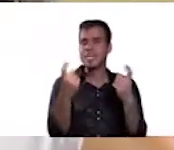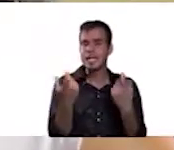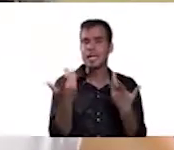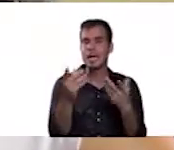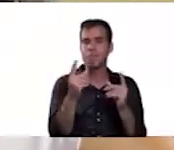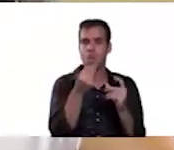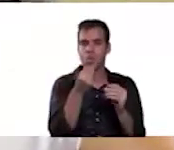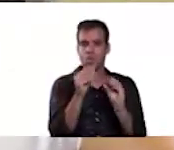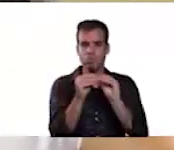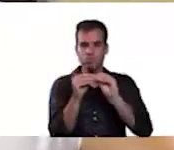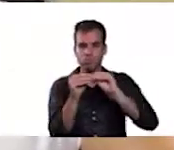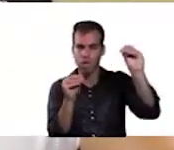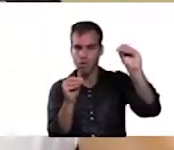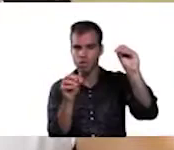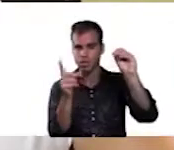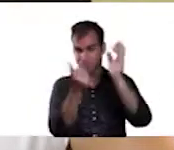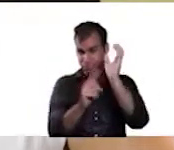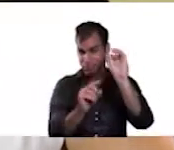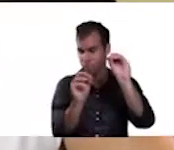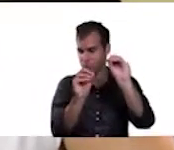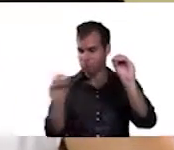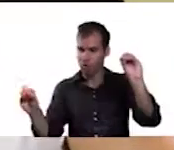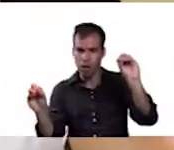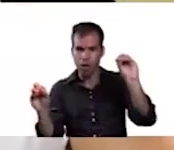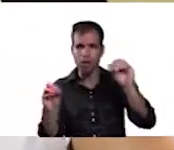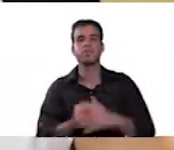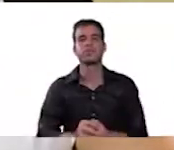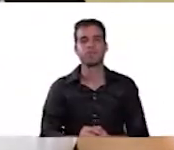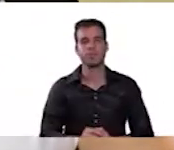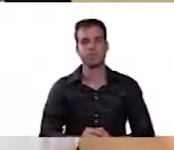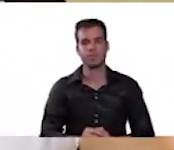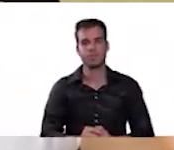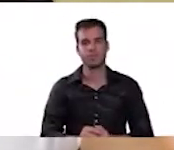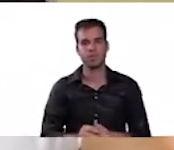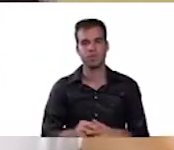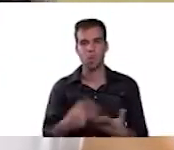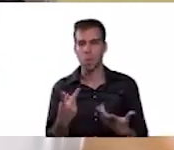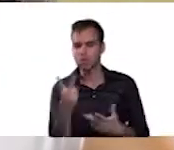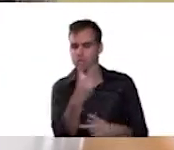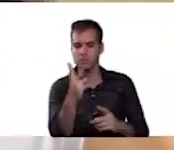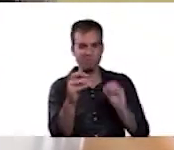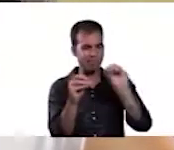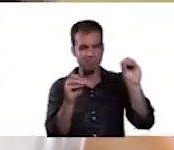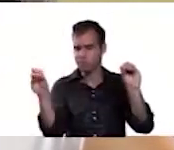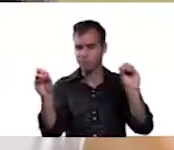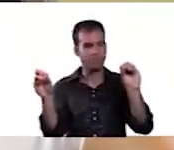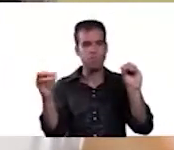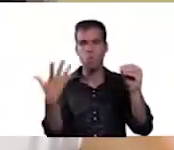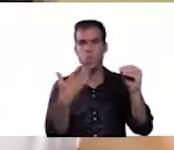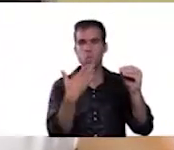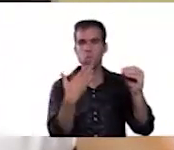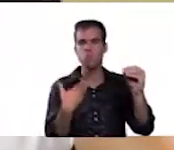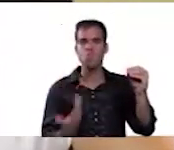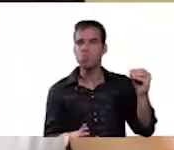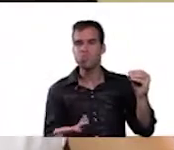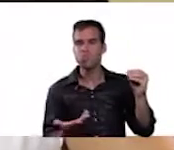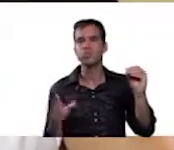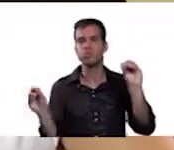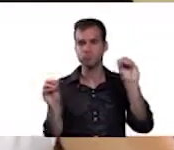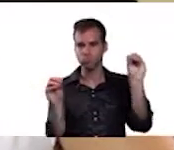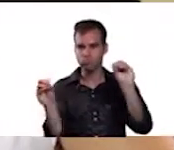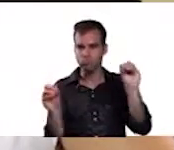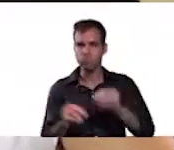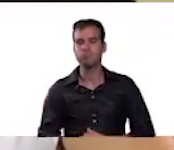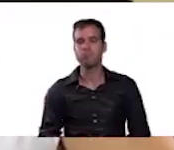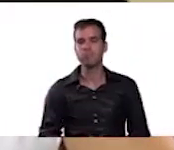para separar el electrón menos fuertemente retenido, y la electronegatividad, que es la fuerza de atracción que ejercen los núcleos o los